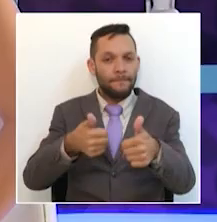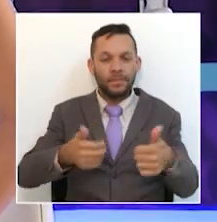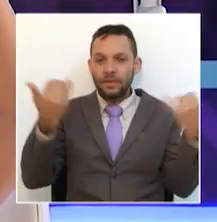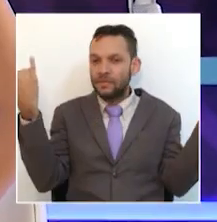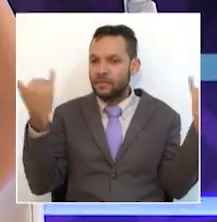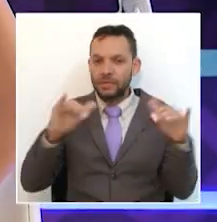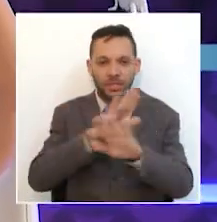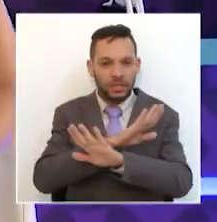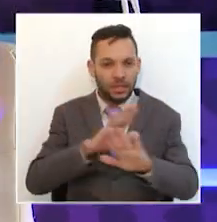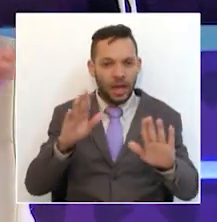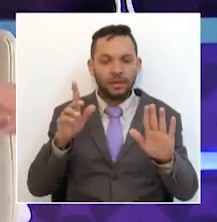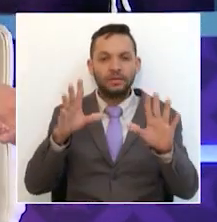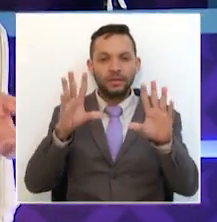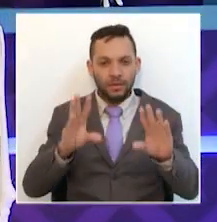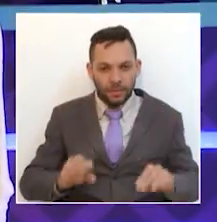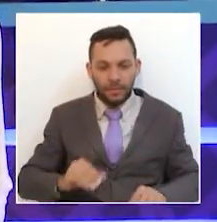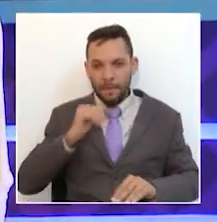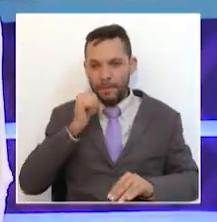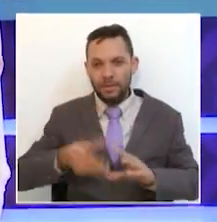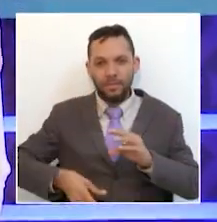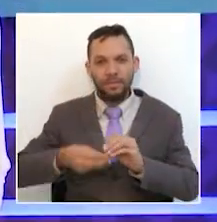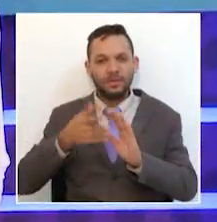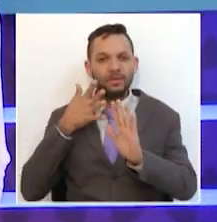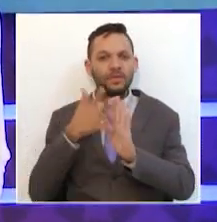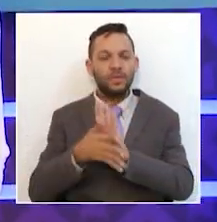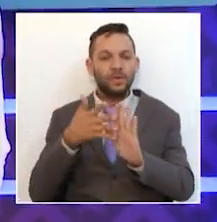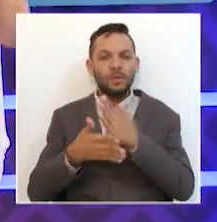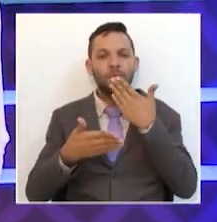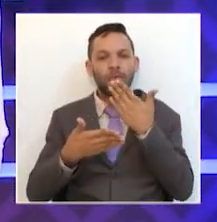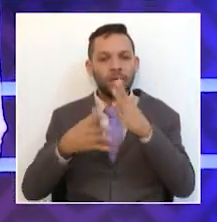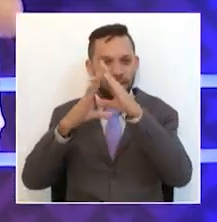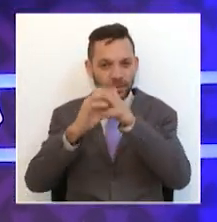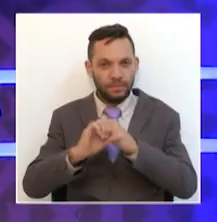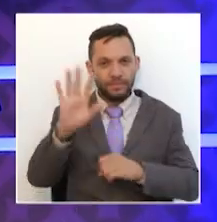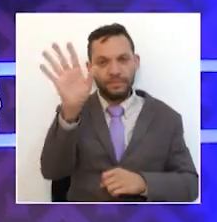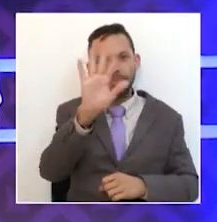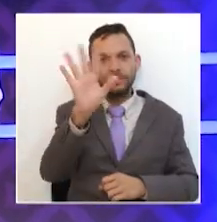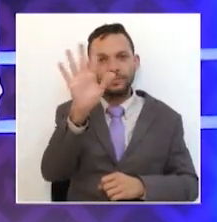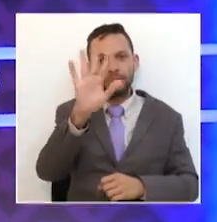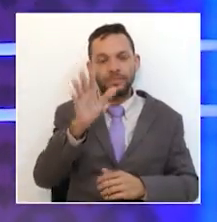llegamos al final de Sin Estrés. Nos vemos mañana con más información. Una feliz noche para todos. Chao.